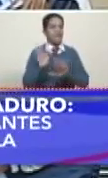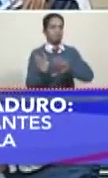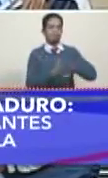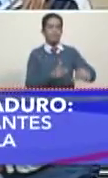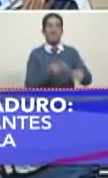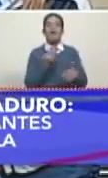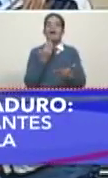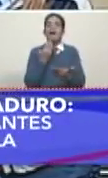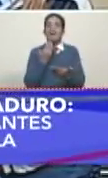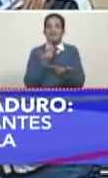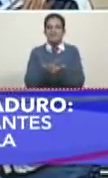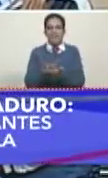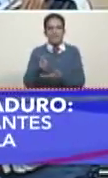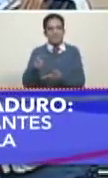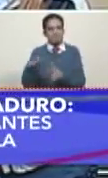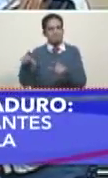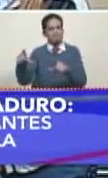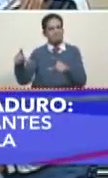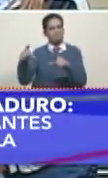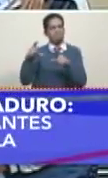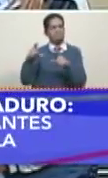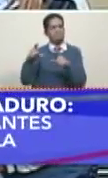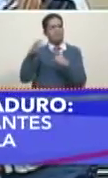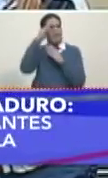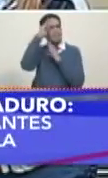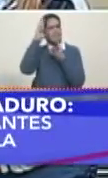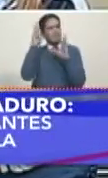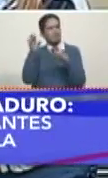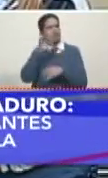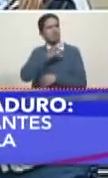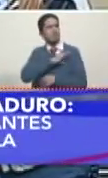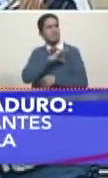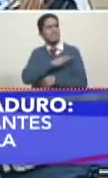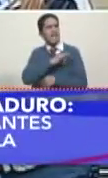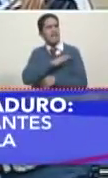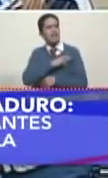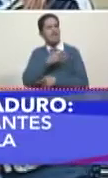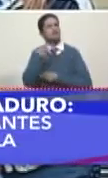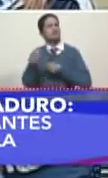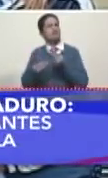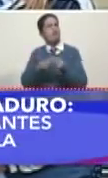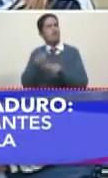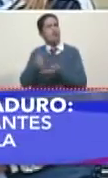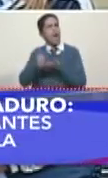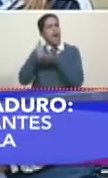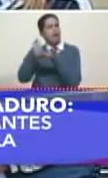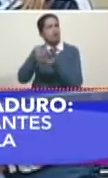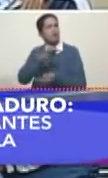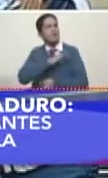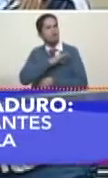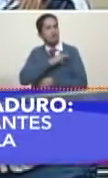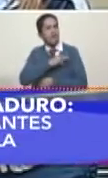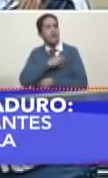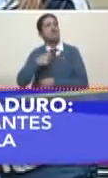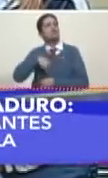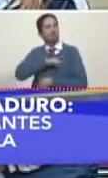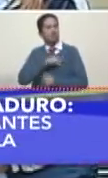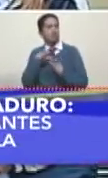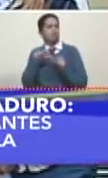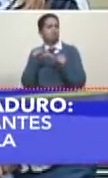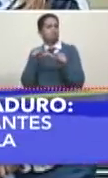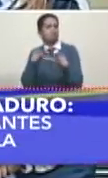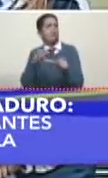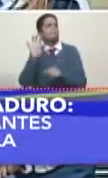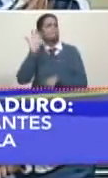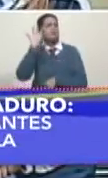de protección social, de atención a sectores más vulnerables, con orgullo seguimos siendo un